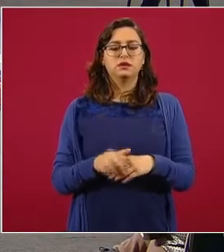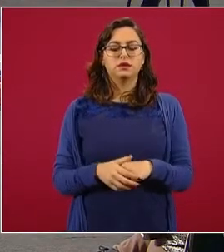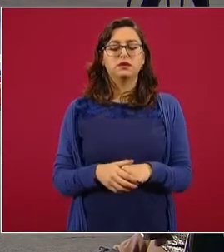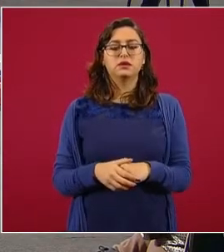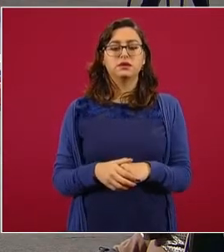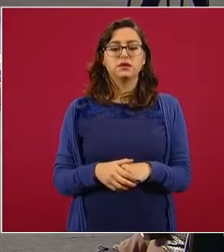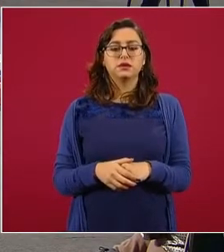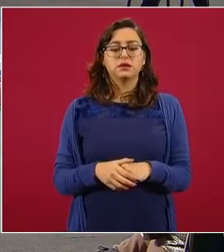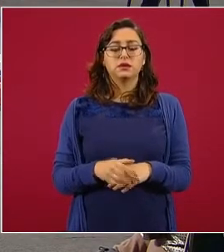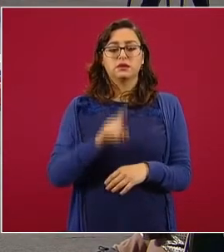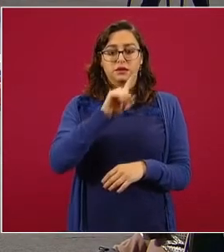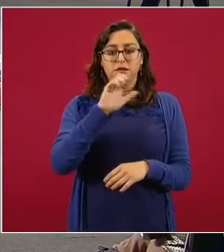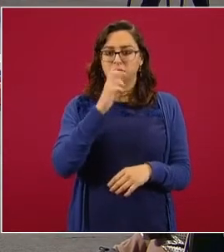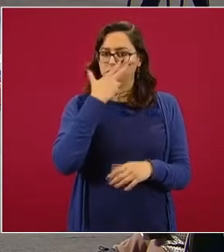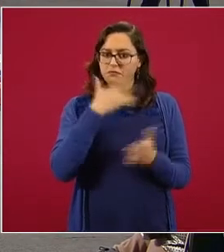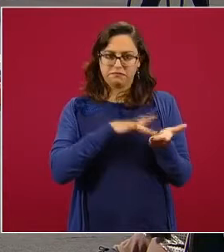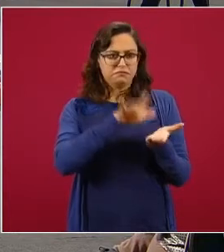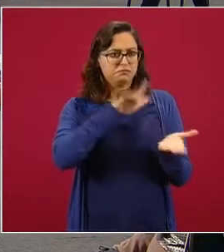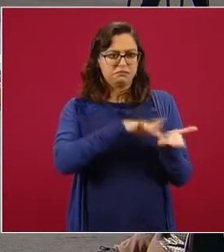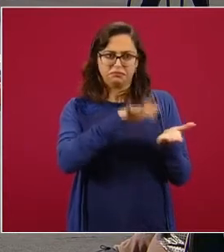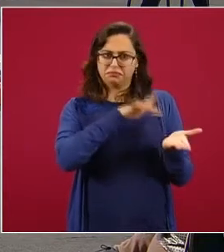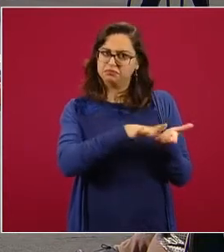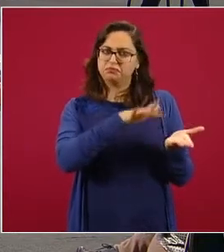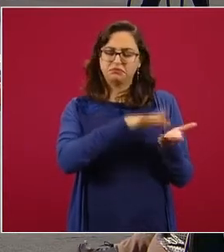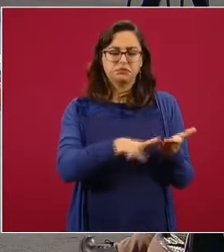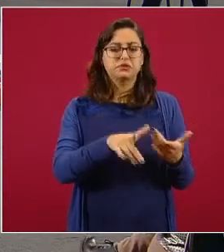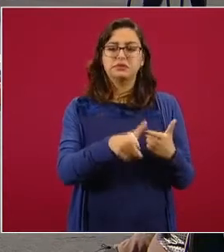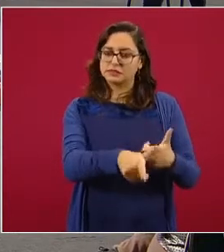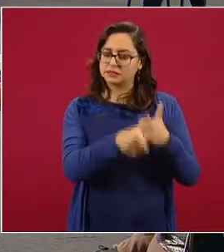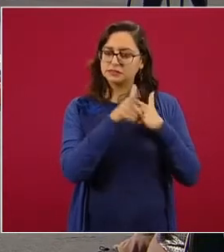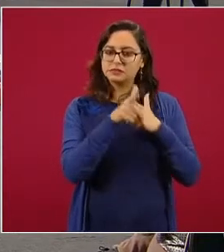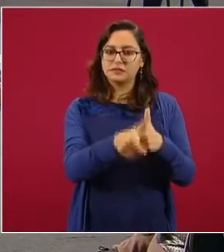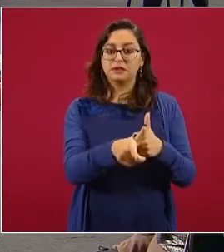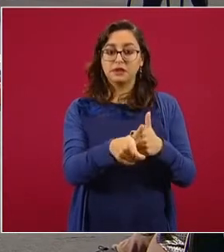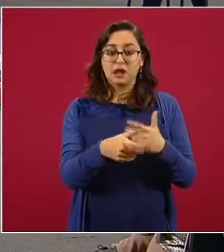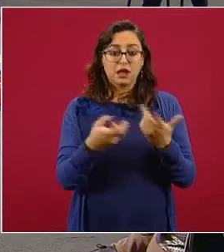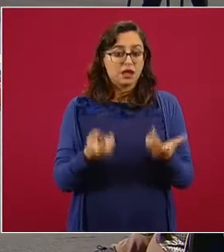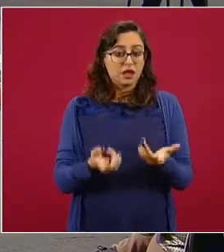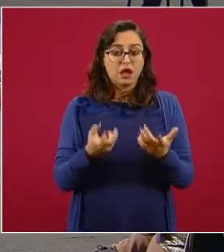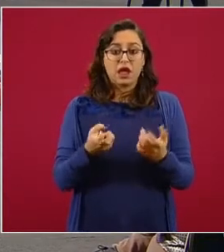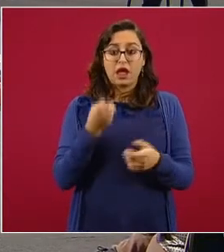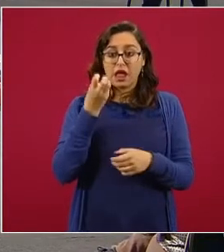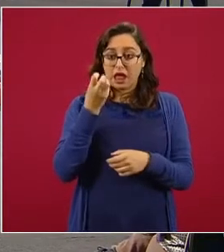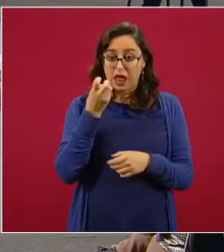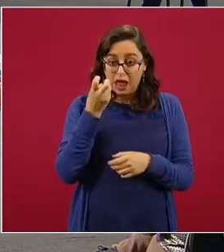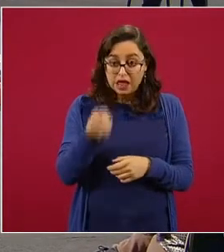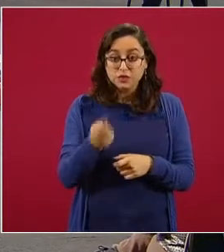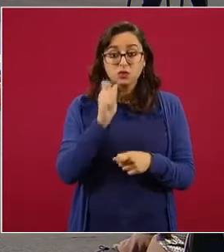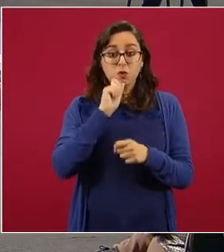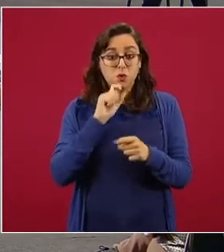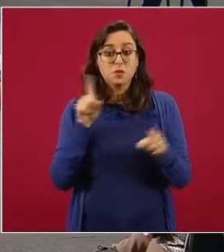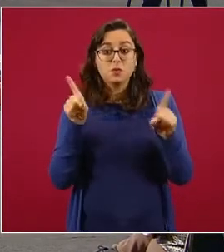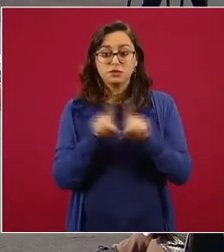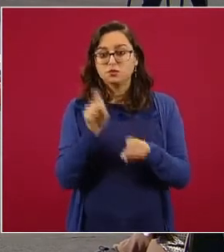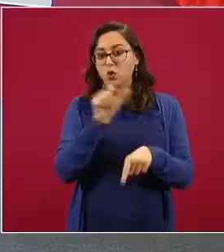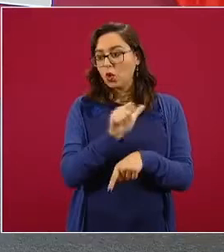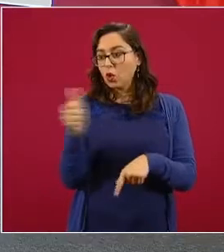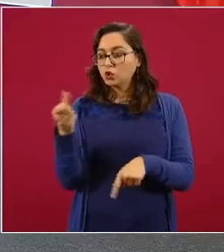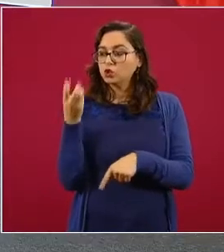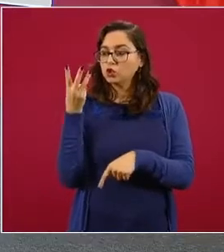en el caso de Chihuahua. Y así estamos trabajando en 4